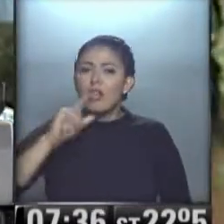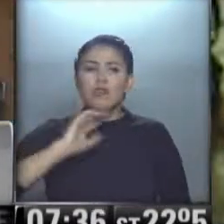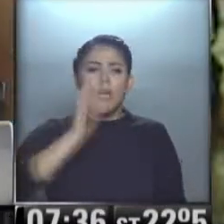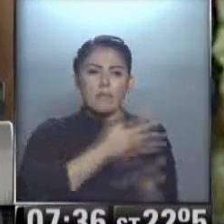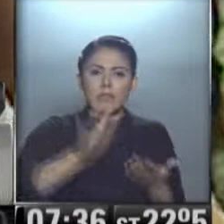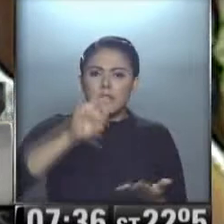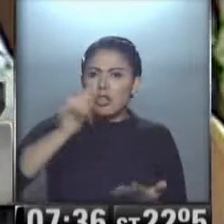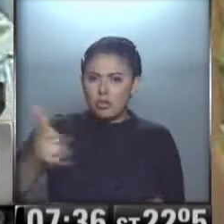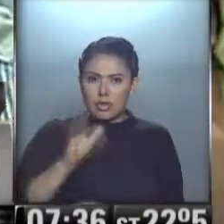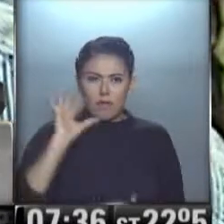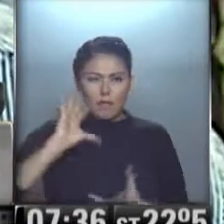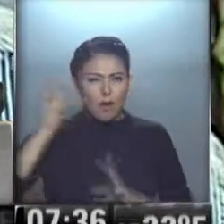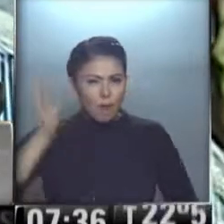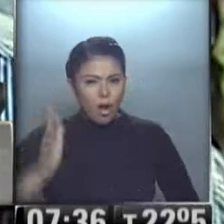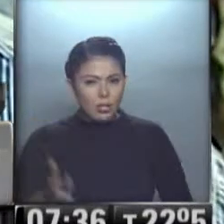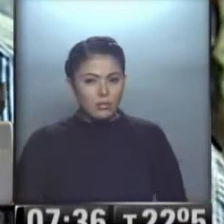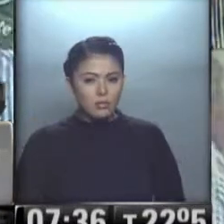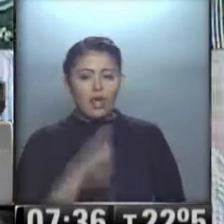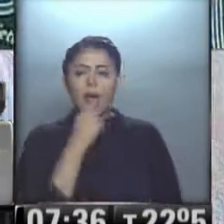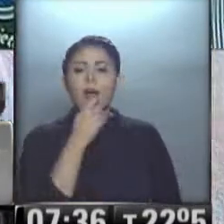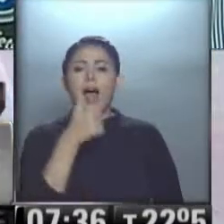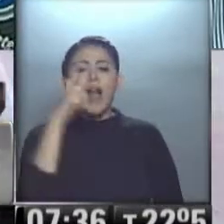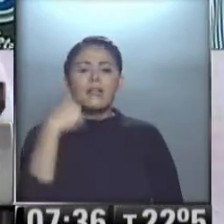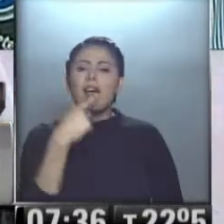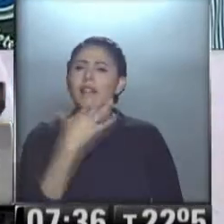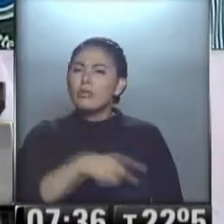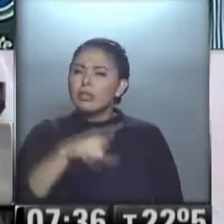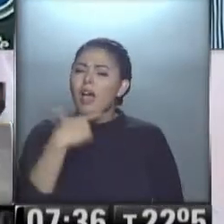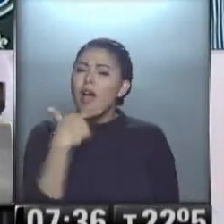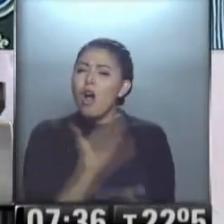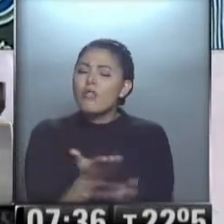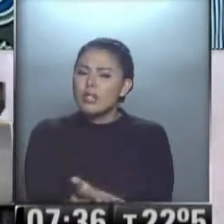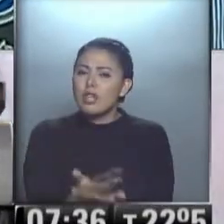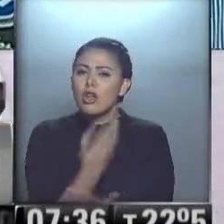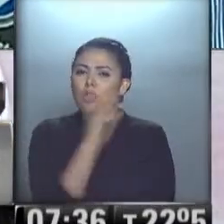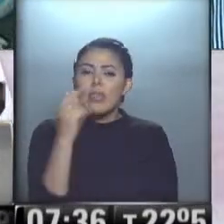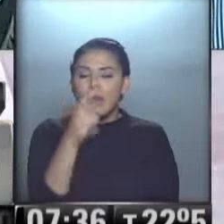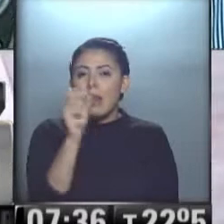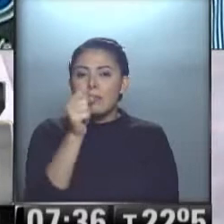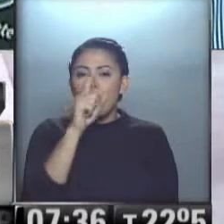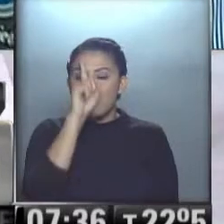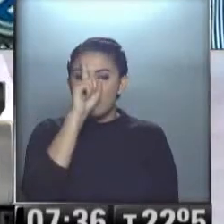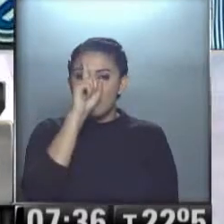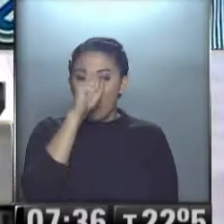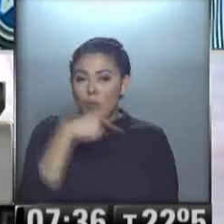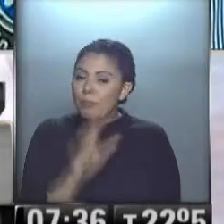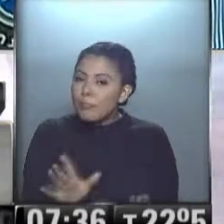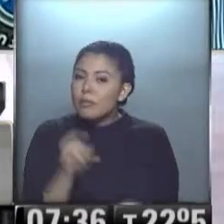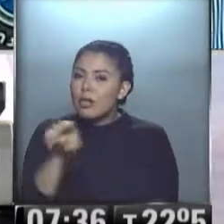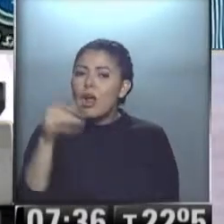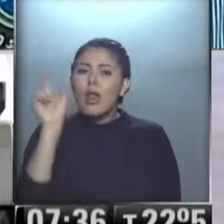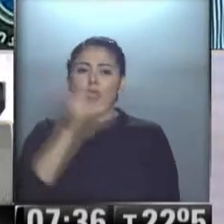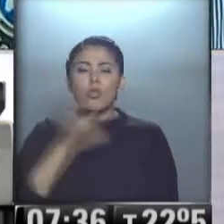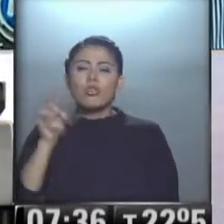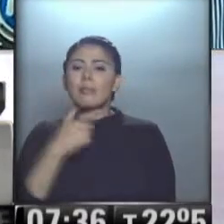violentamente. Toledo, ¿es cierto que ustedes le ofrecieron a los propietarios un alquiler mensual de 50.000 pesos, pero que la única opción que ellos proponen